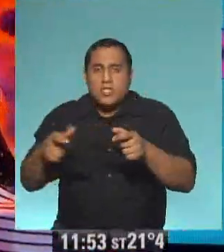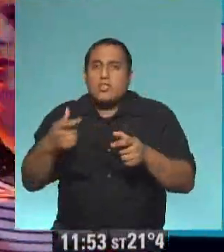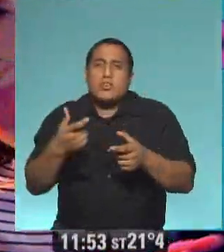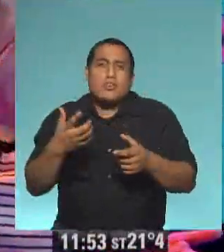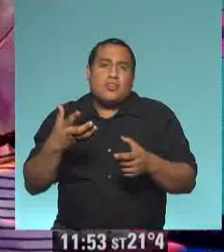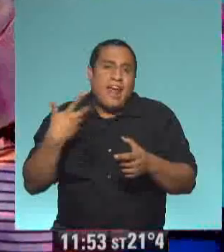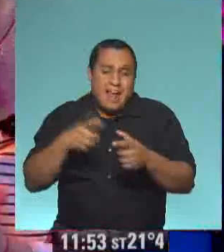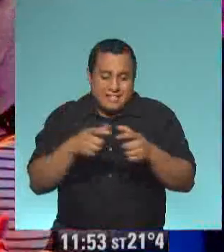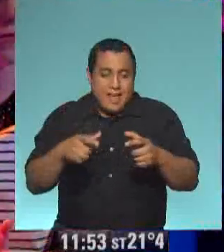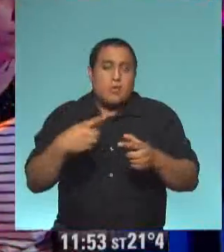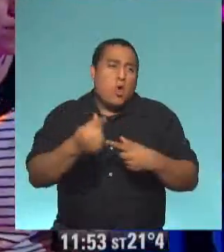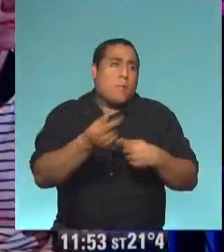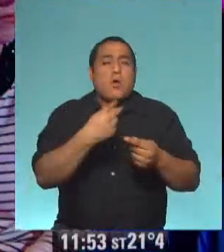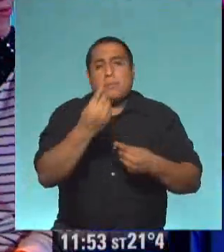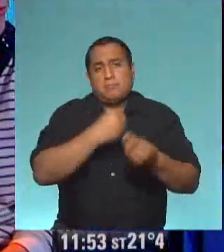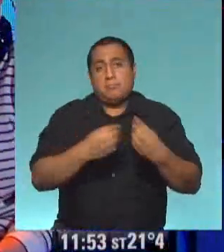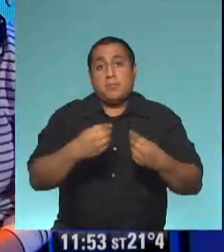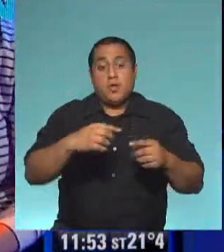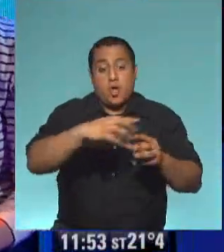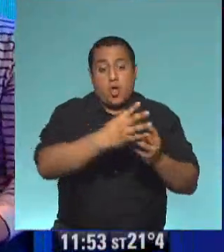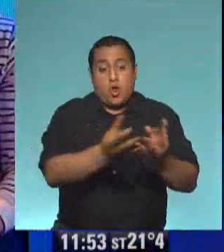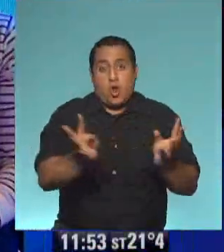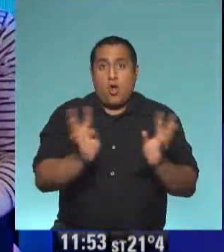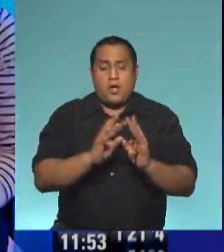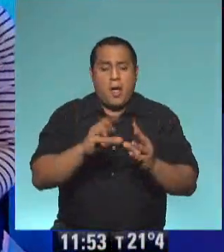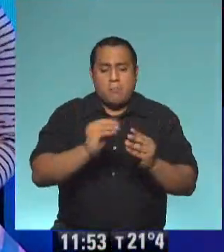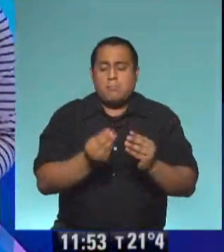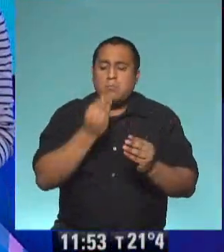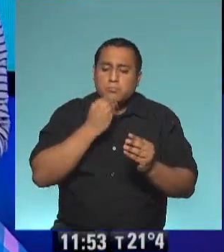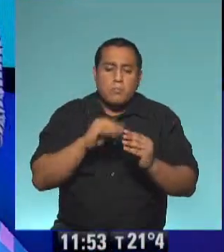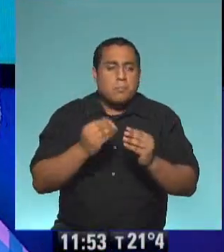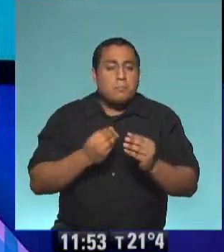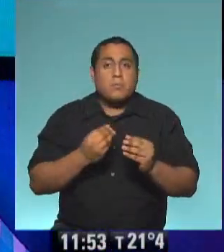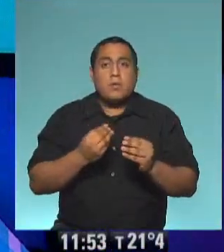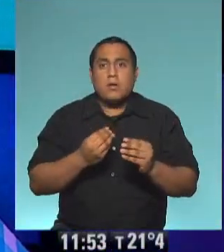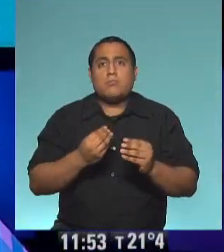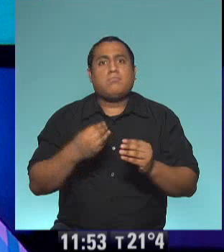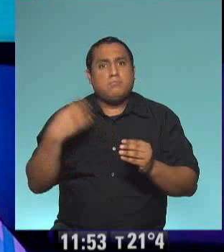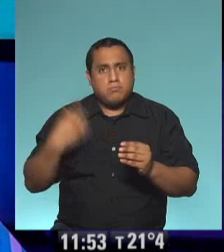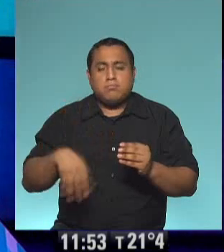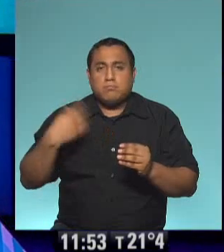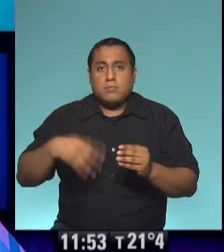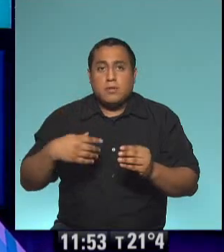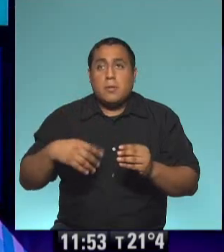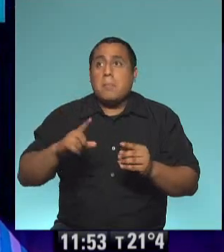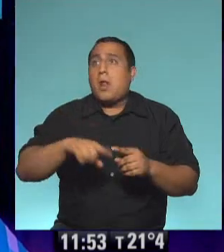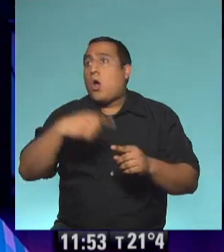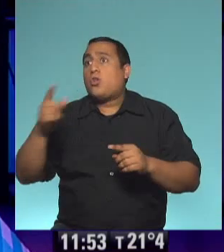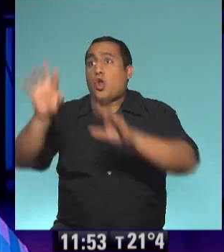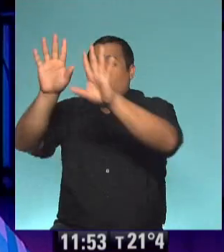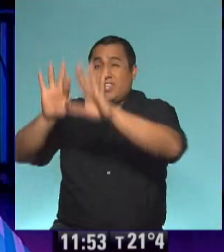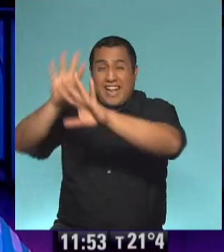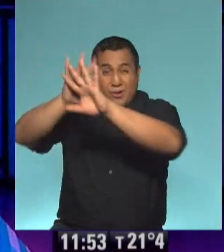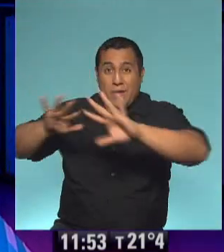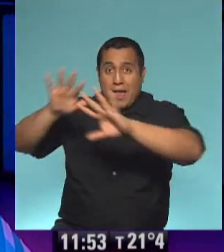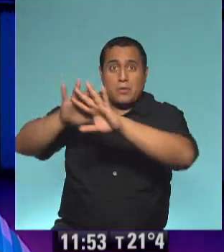grasa. La rosca encantada estaba desierta. Ni un alma había detrás de las cortinas a cuadros.